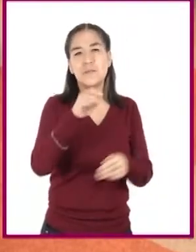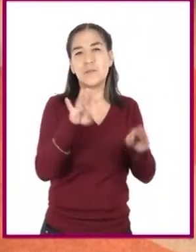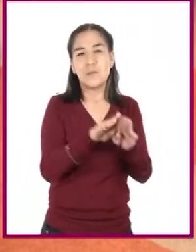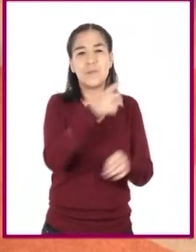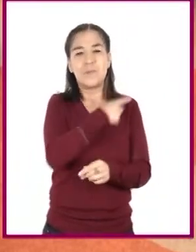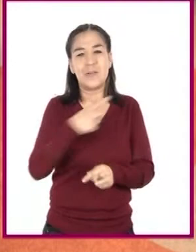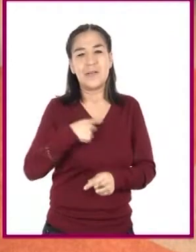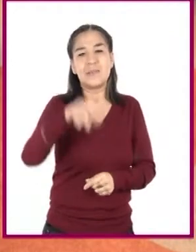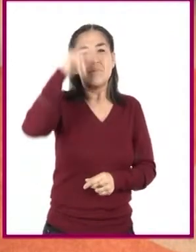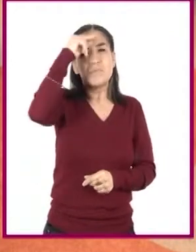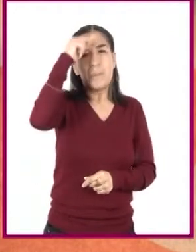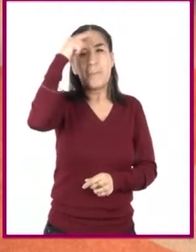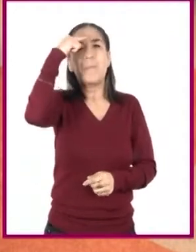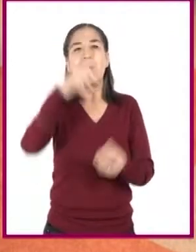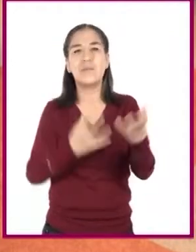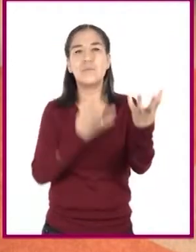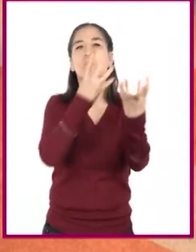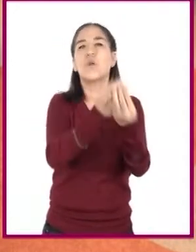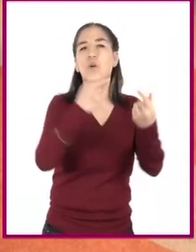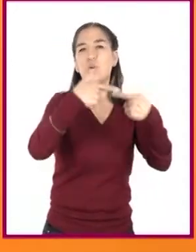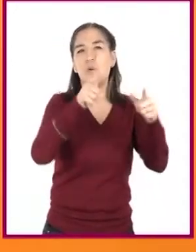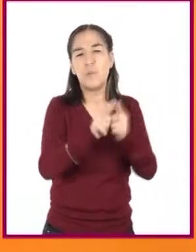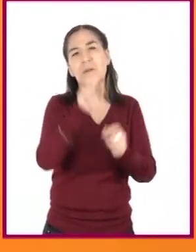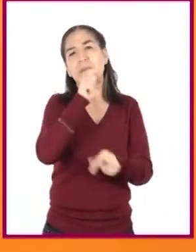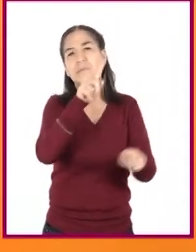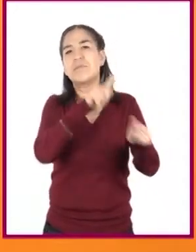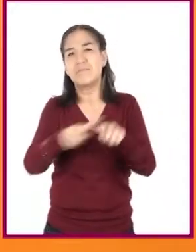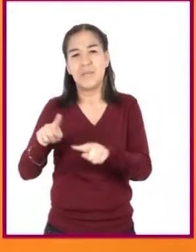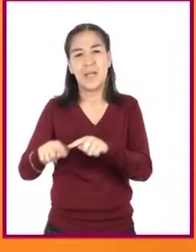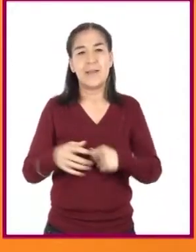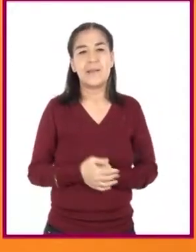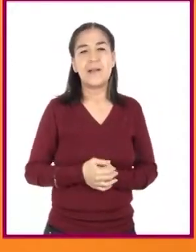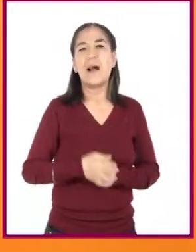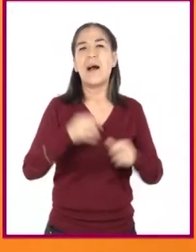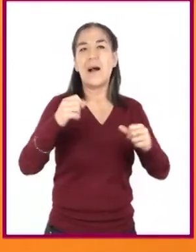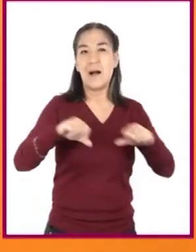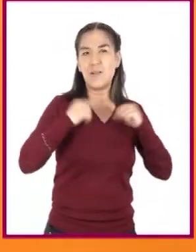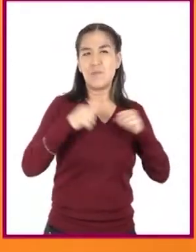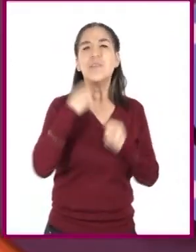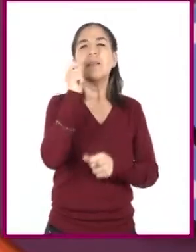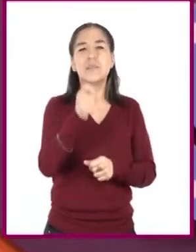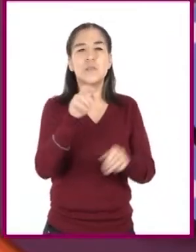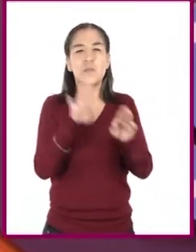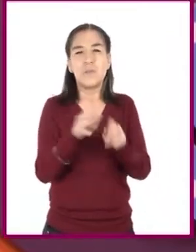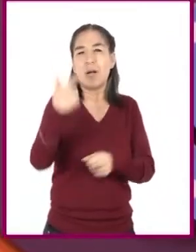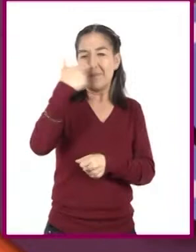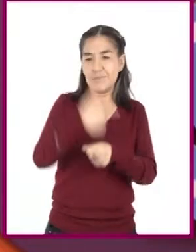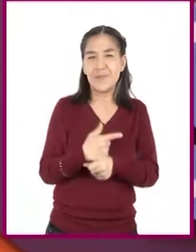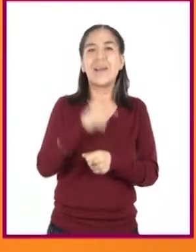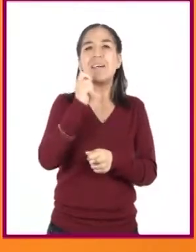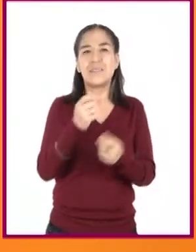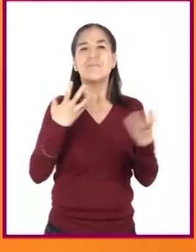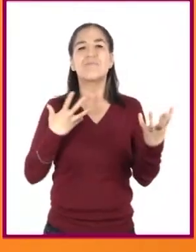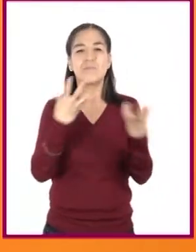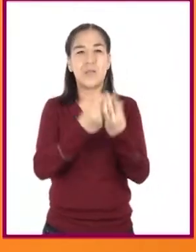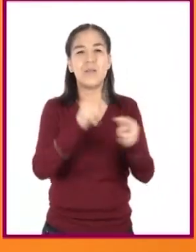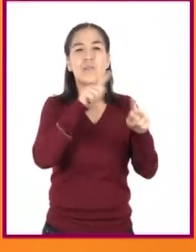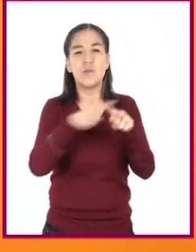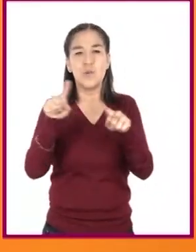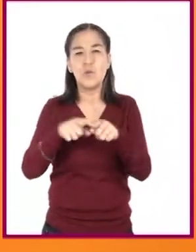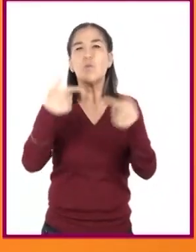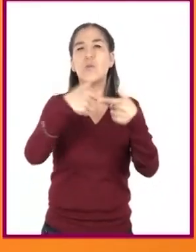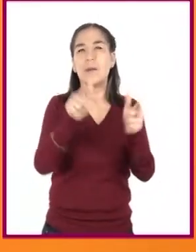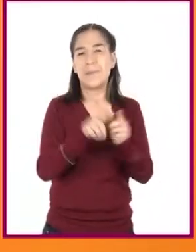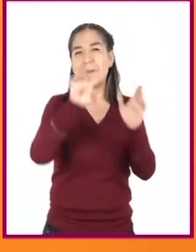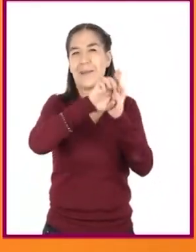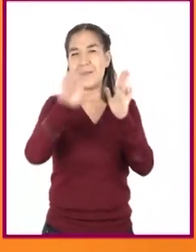capacidad para pertenecer a un grupo o varios a la vez. Como adolescente podrás darte cuenta que formas parte de varios grupos. Por